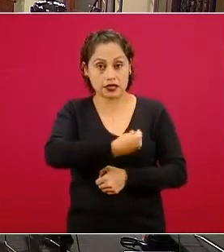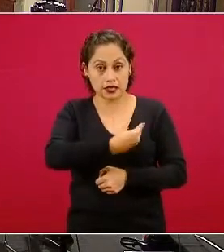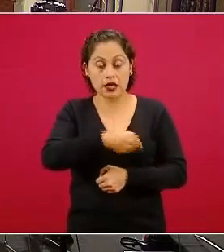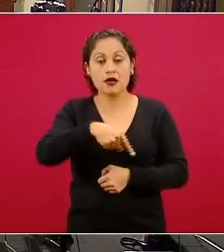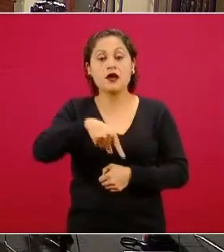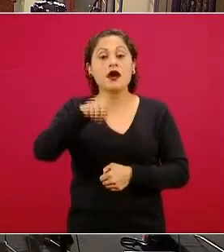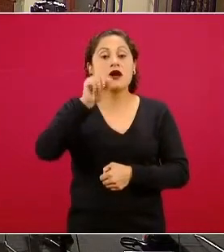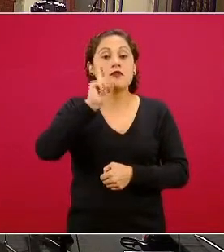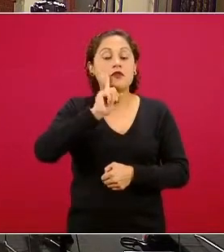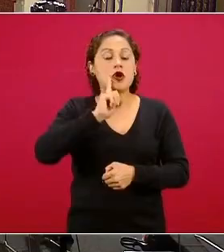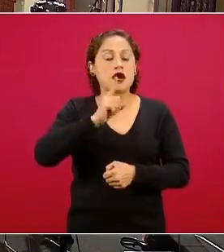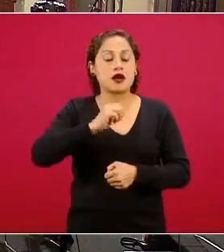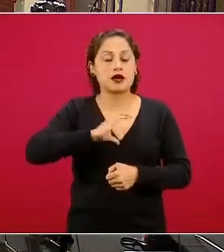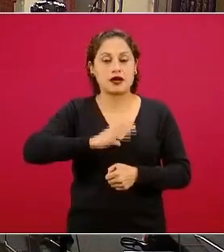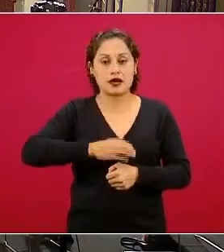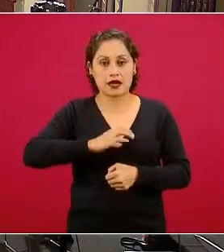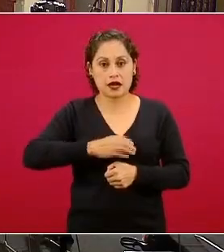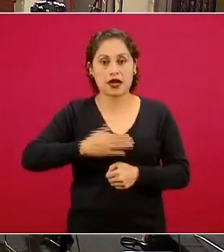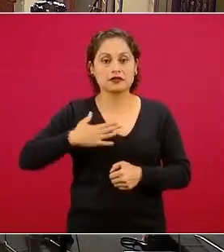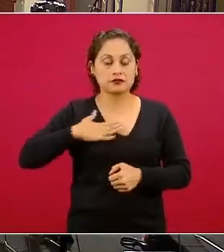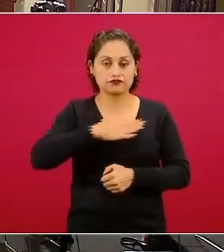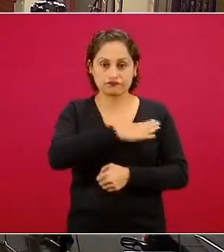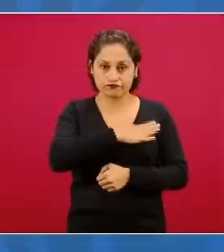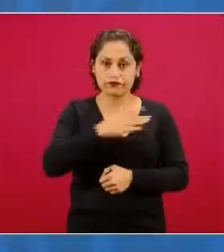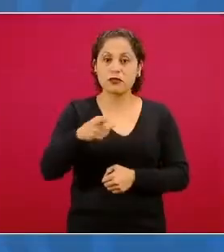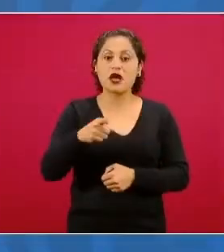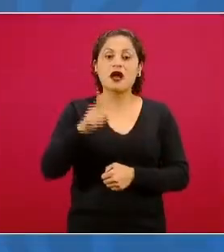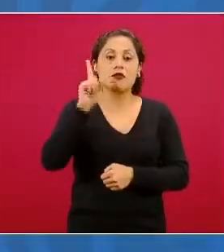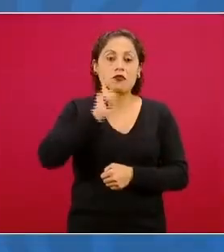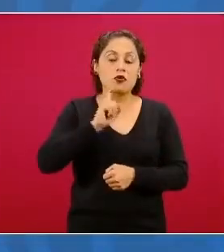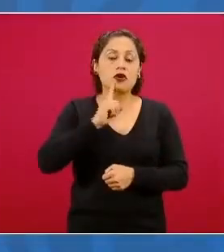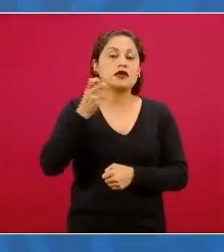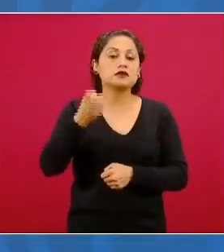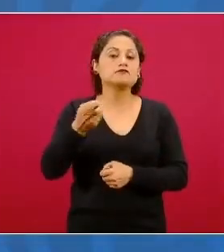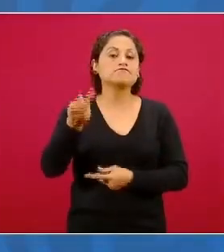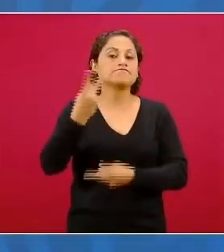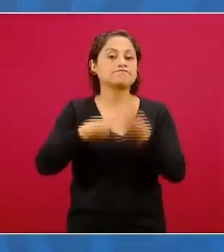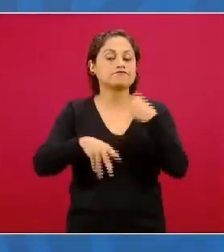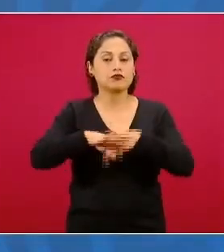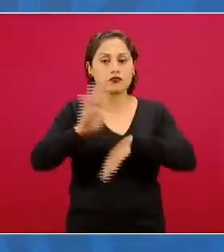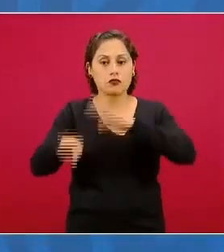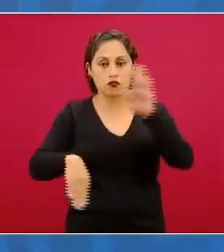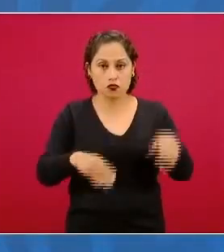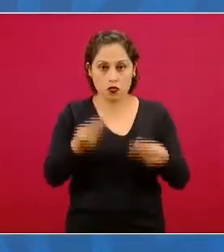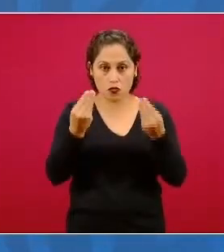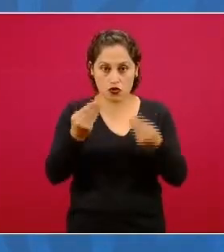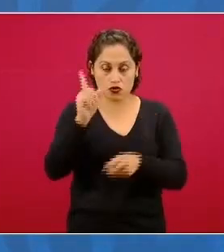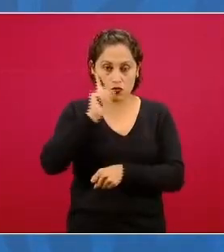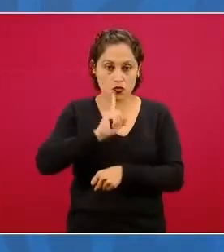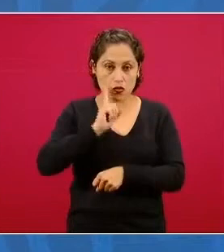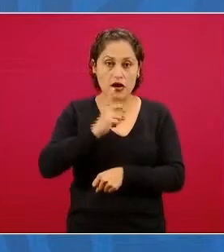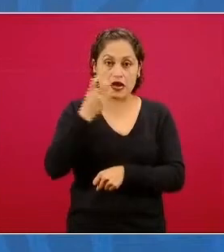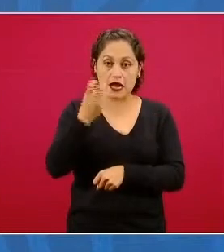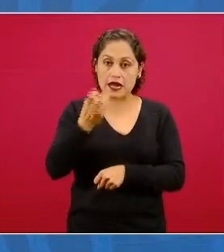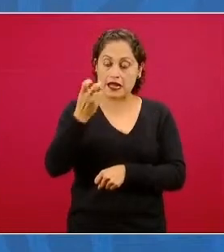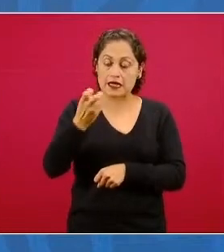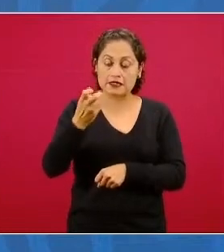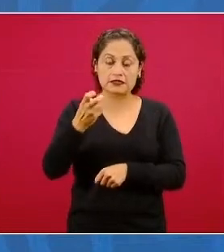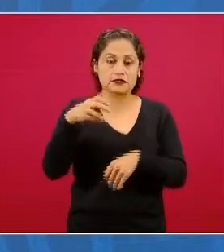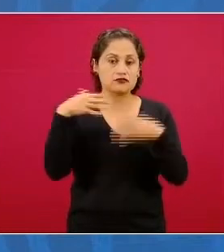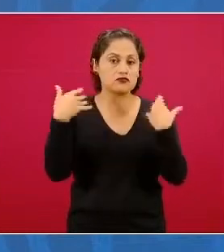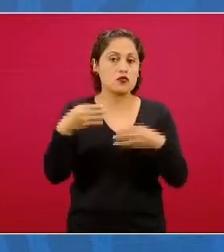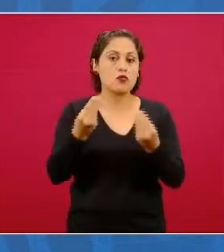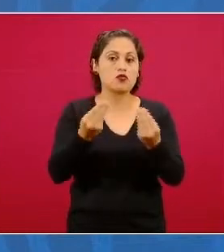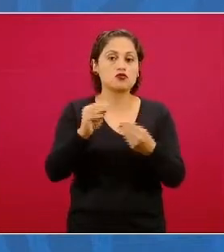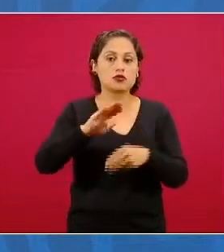o de las enfermedades malignas que causa mayor pérdida de vida en la mujer, es la primera causa de muerte por cáncer